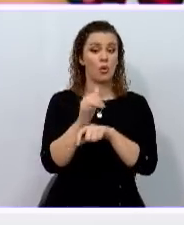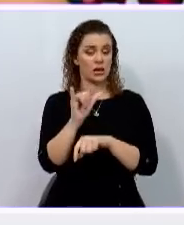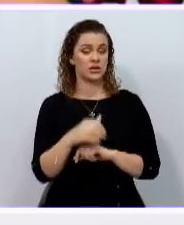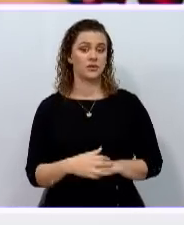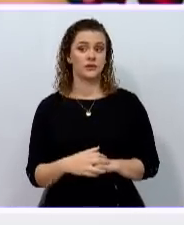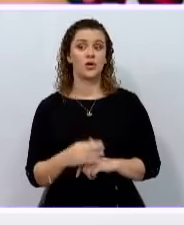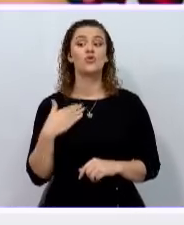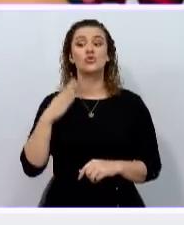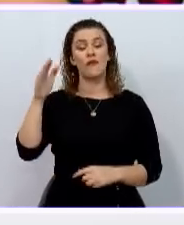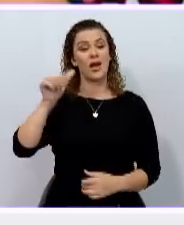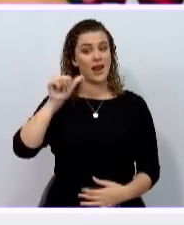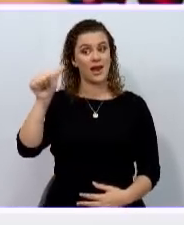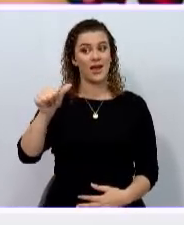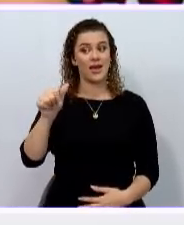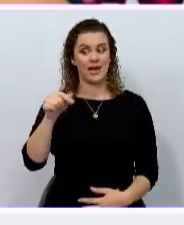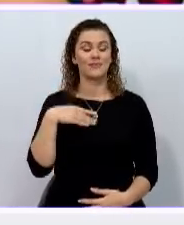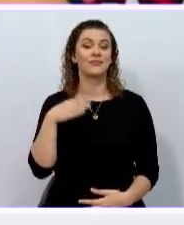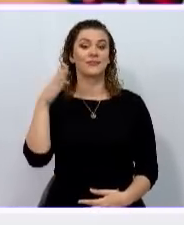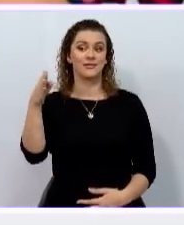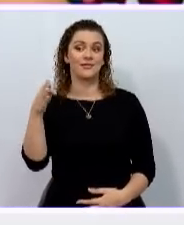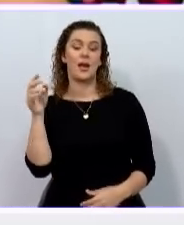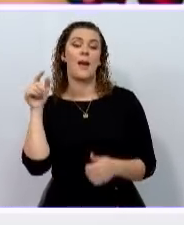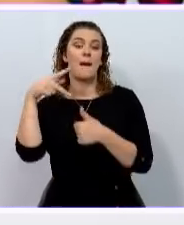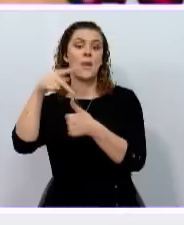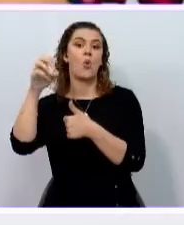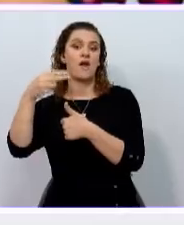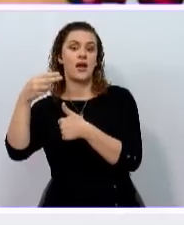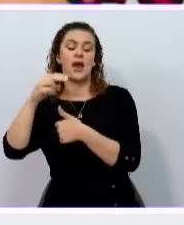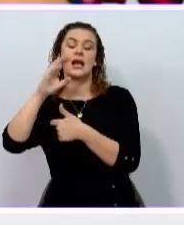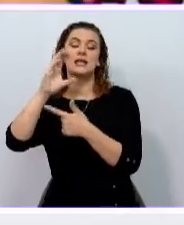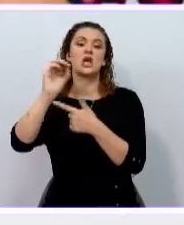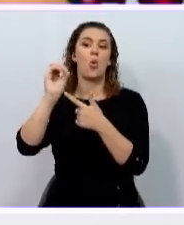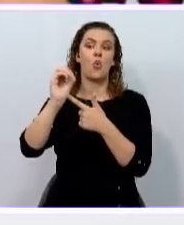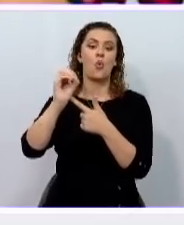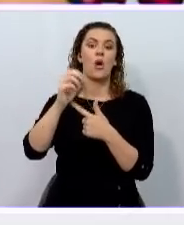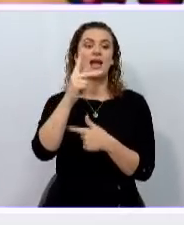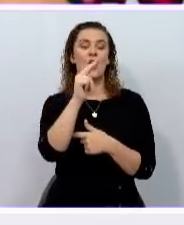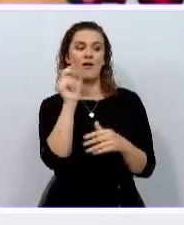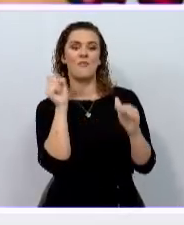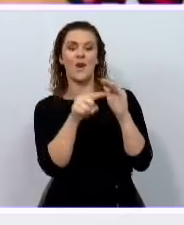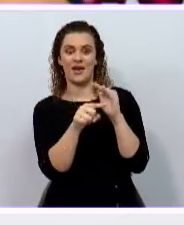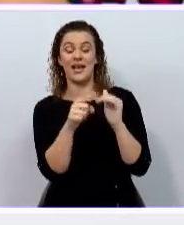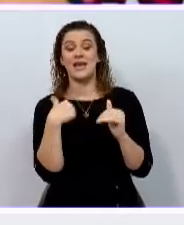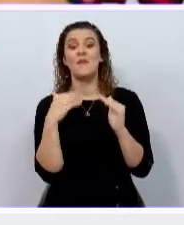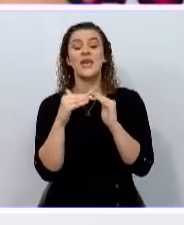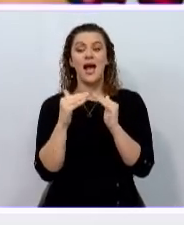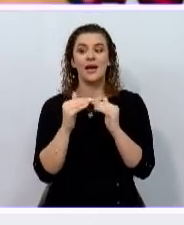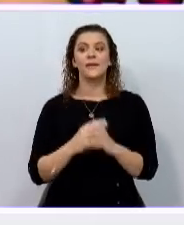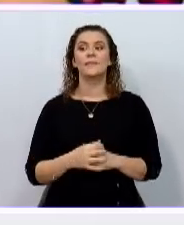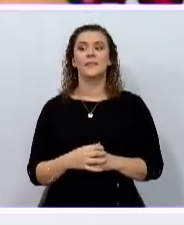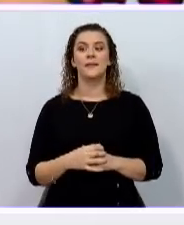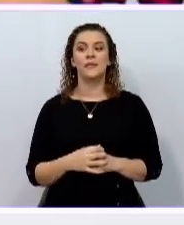Yo soy el More Soto en la ida Ajá gol de Pablo Herrera y de Cristian Oviedo a Keylor Navas sí y en mi casa